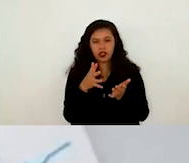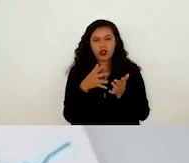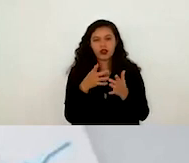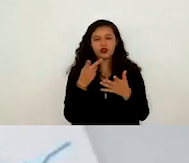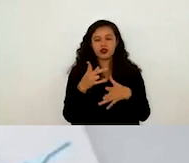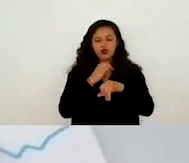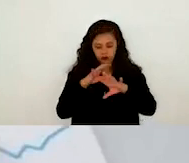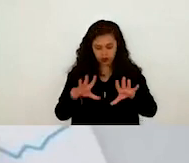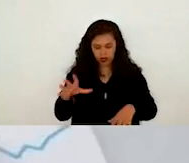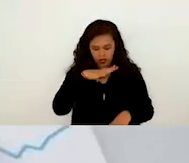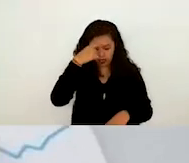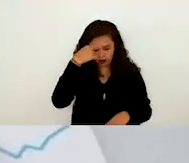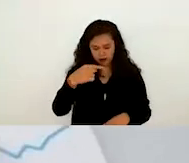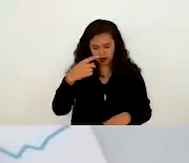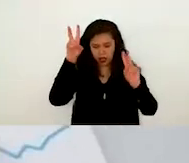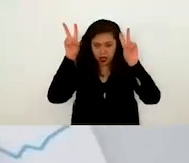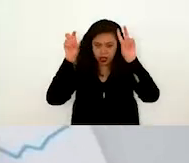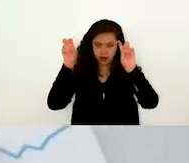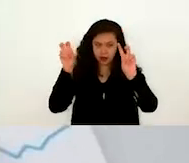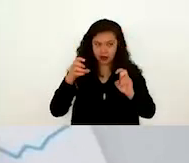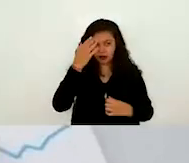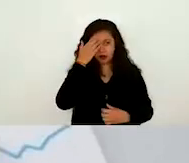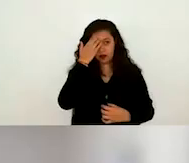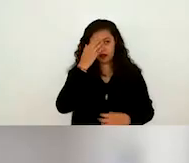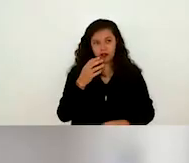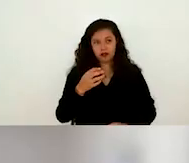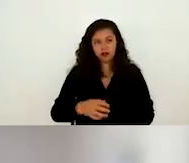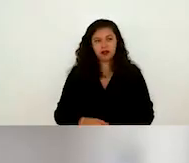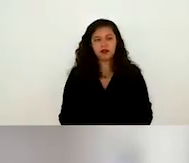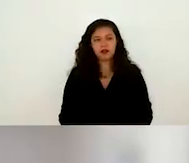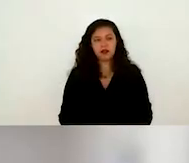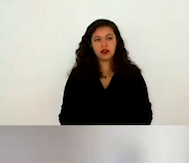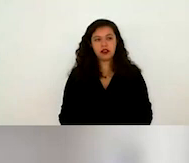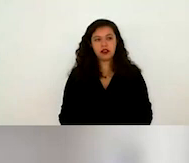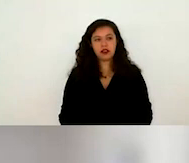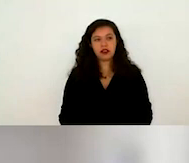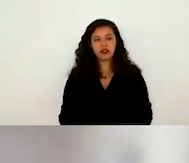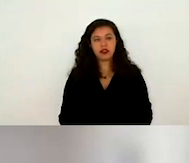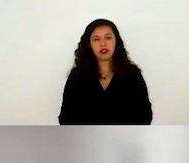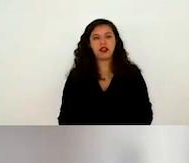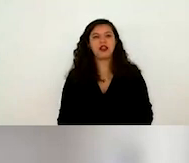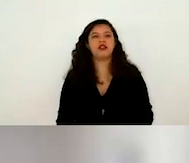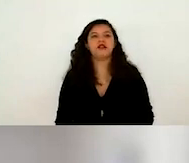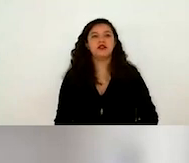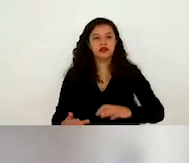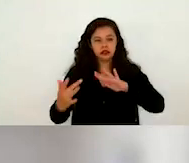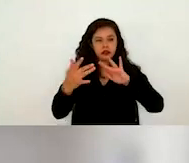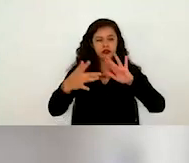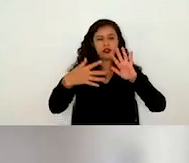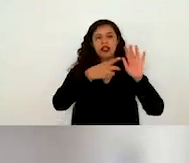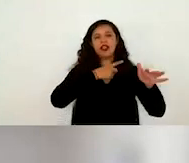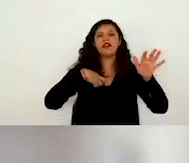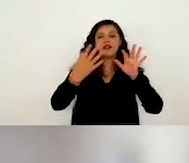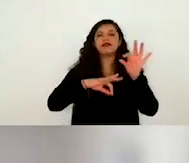ustedes poseen hacer acerca del curso muy bien el contacto grupal vamos a buscar que hacer que seamos punto a alves al